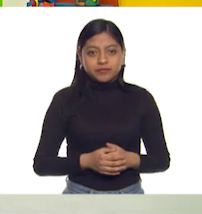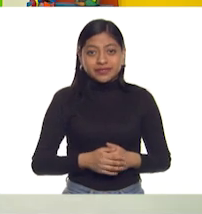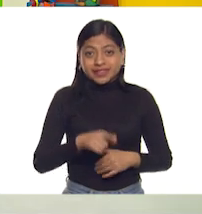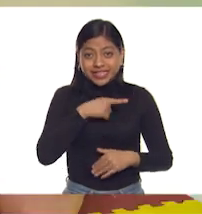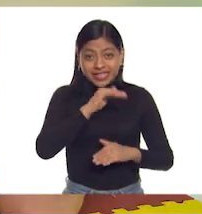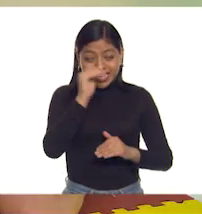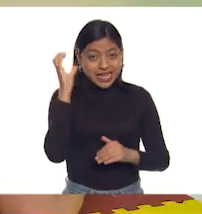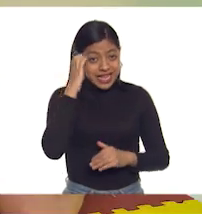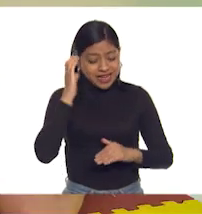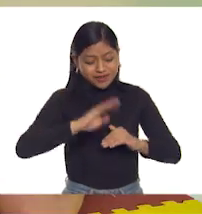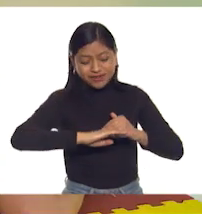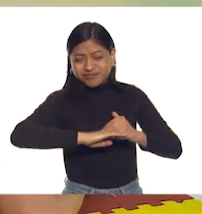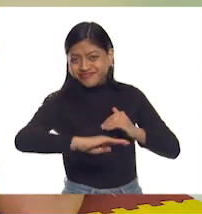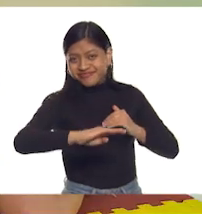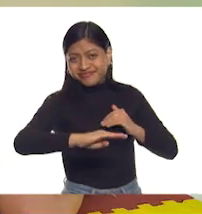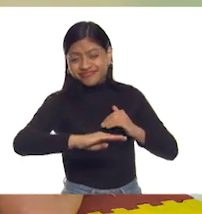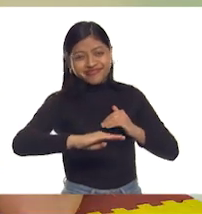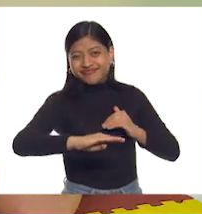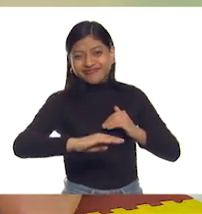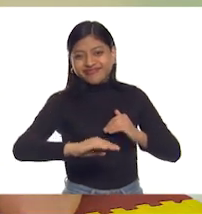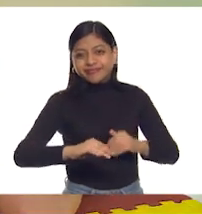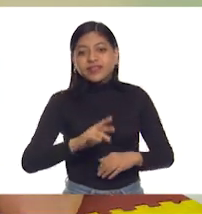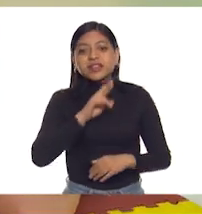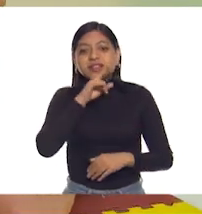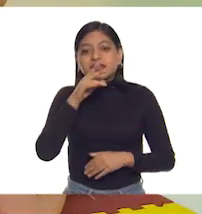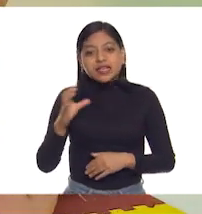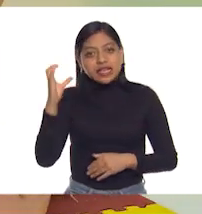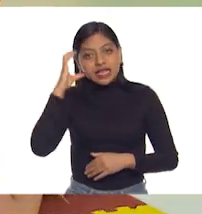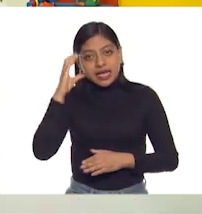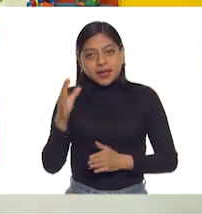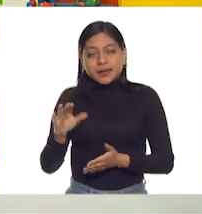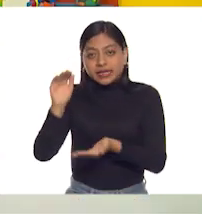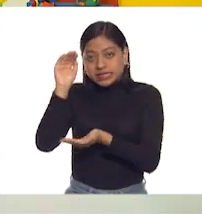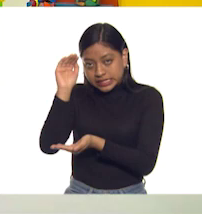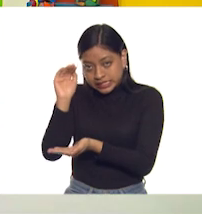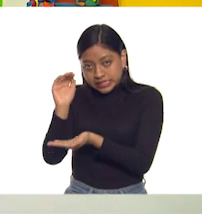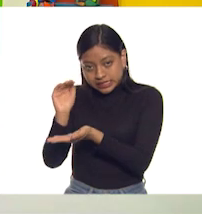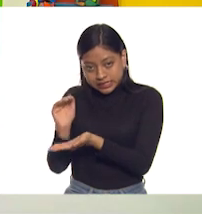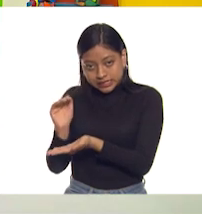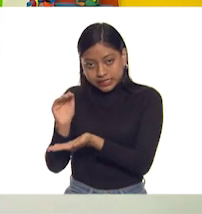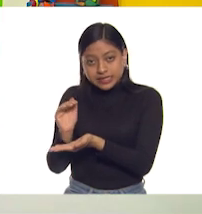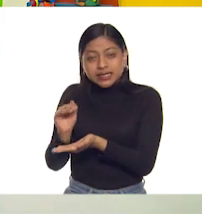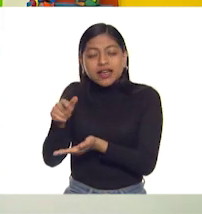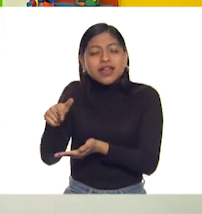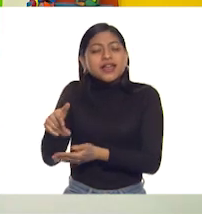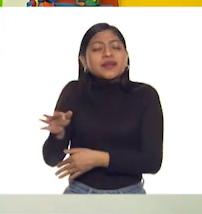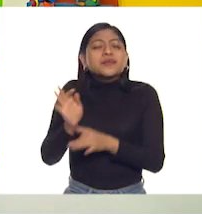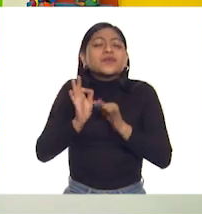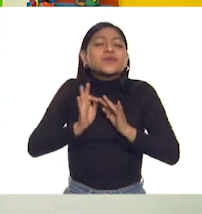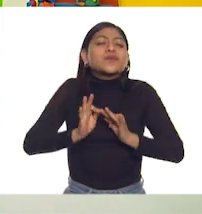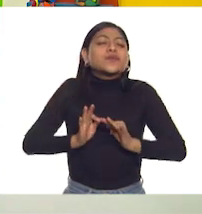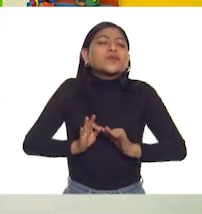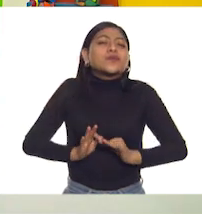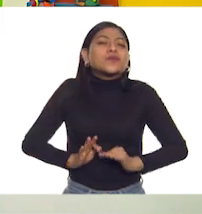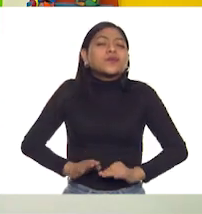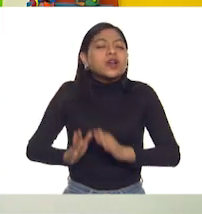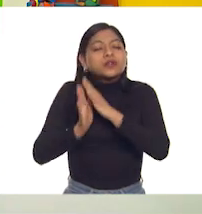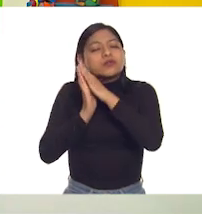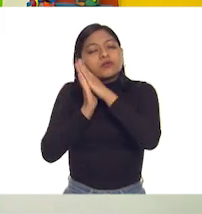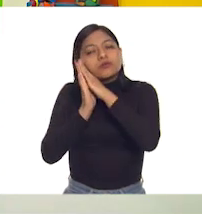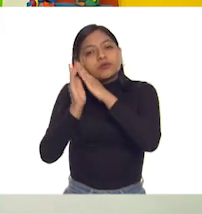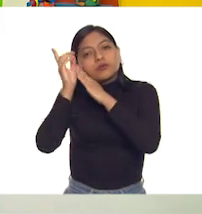demasiado baja. Cuando probó la cama pequeña, que era tan mullidita y cómoda, que se quedó